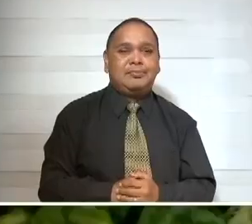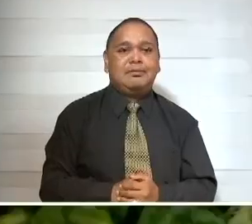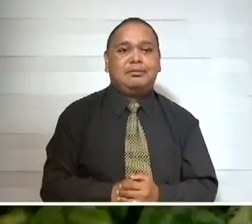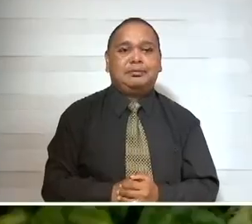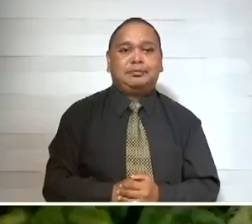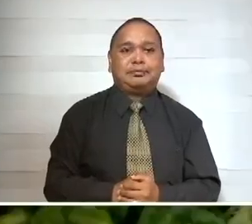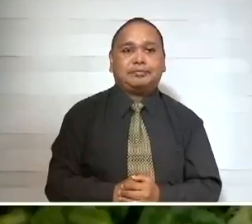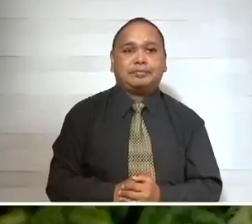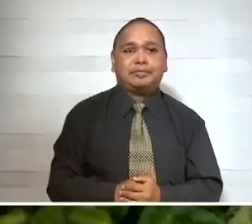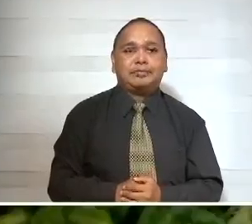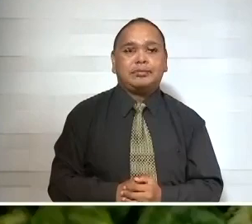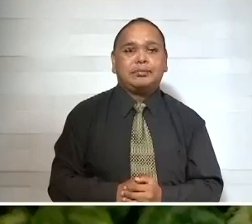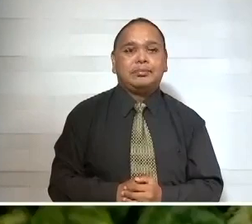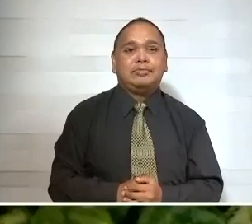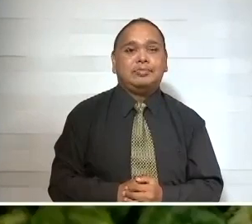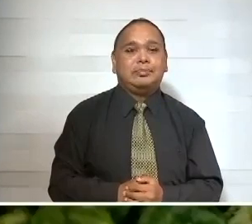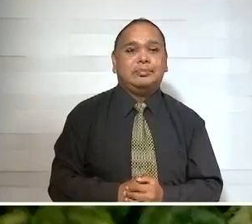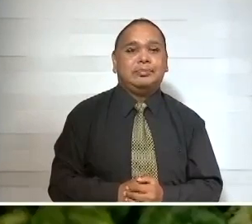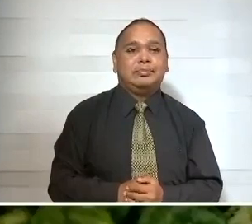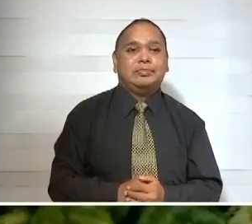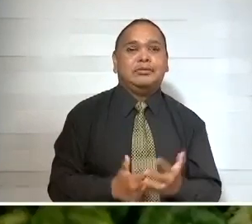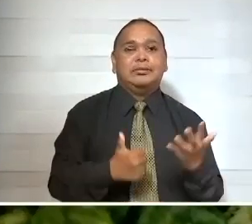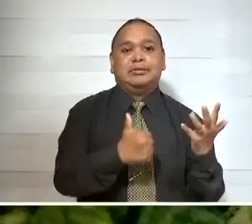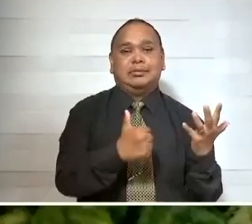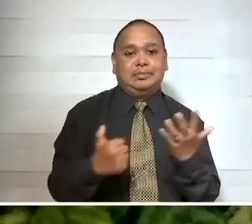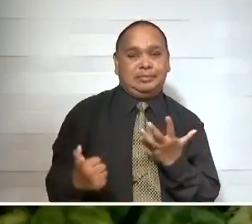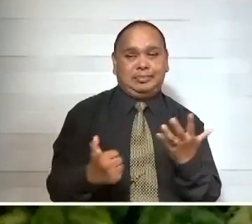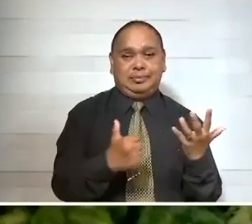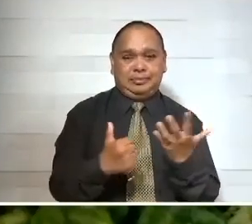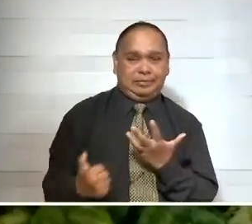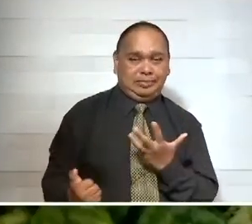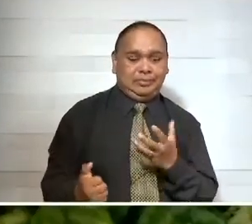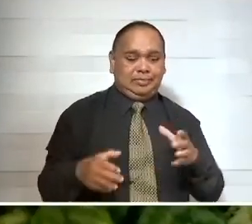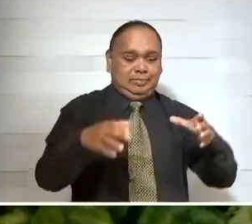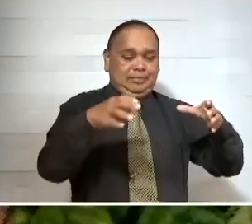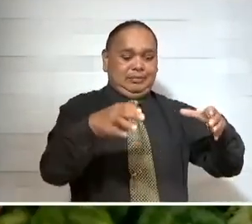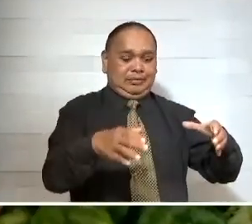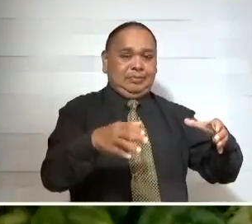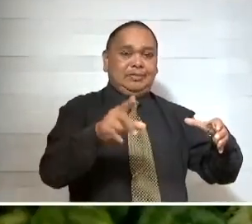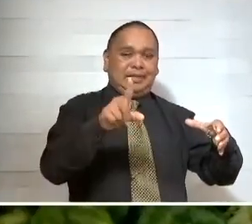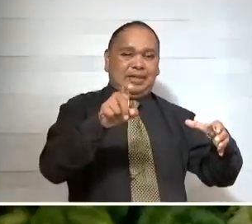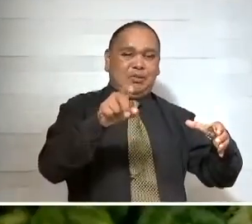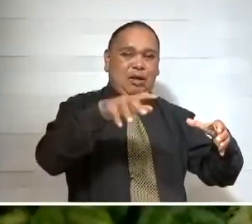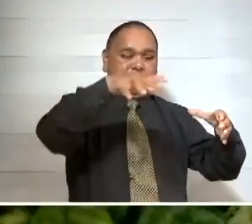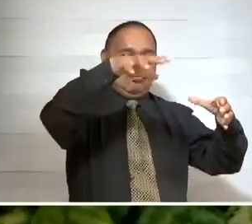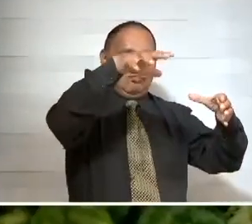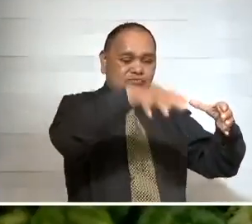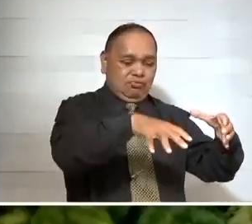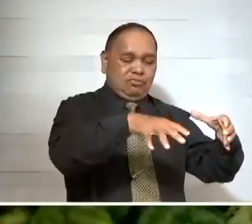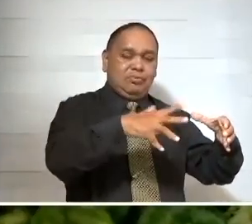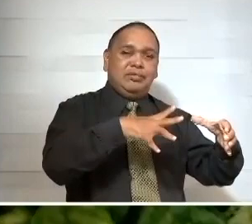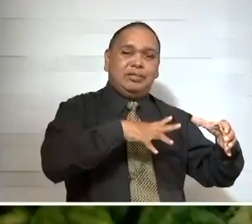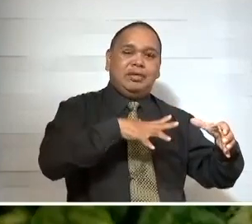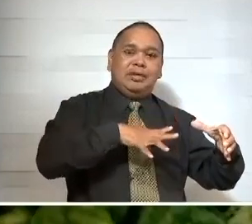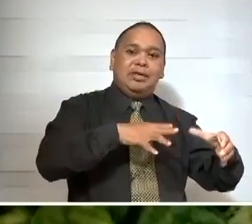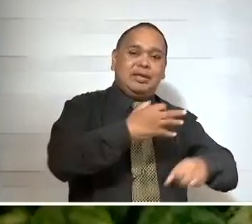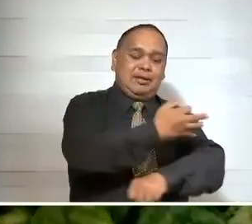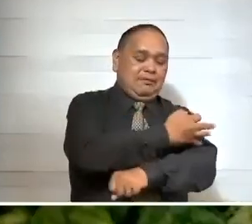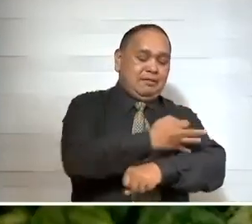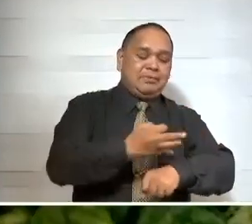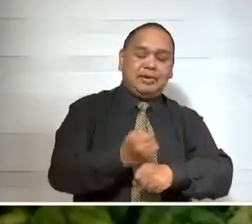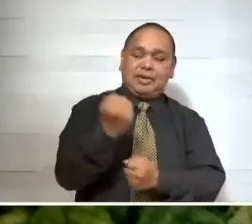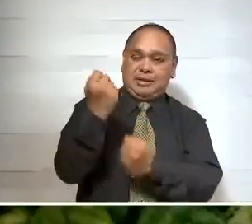entregar, vamos a entregar 600 cisternas a las familias en las colonias en donde el agua pues llega muy